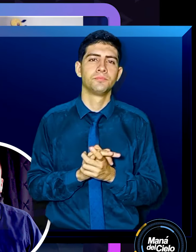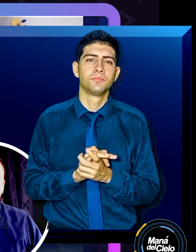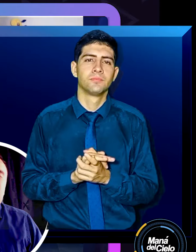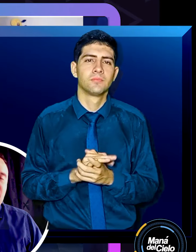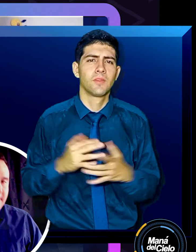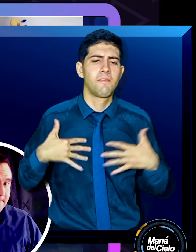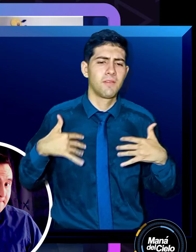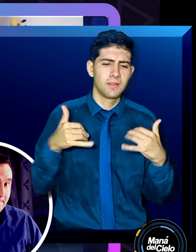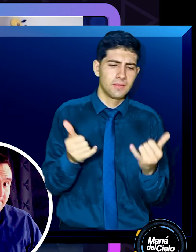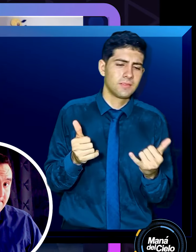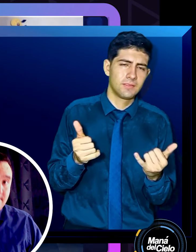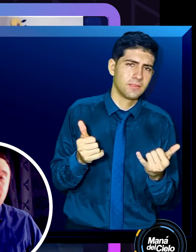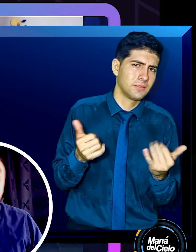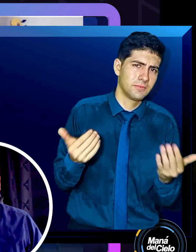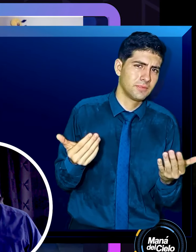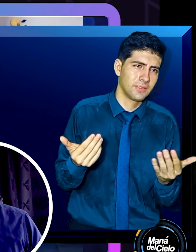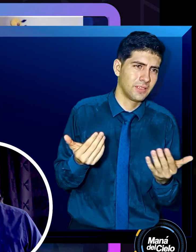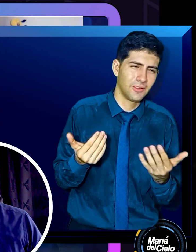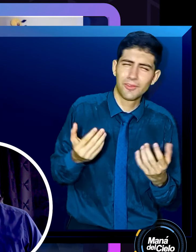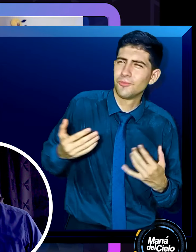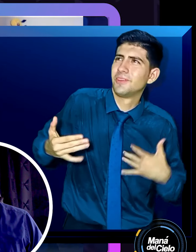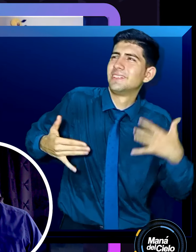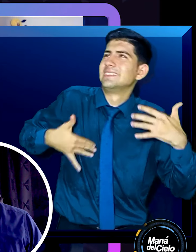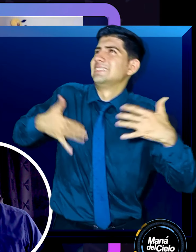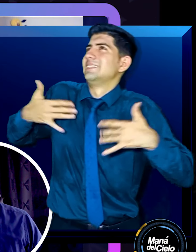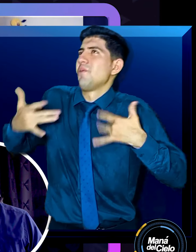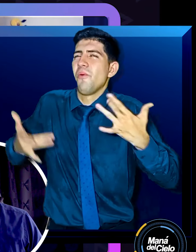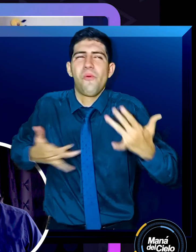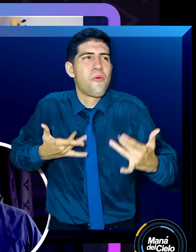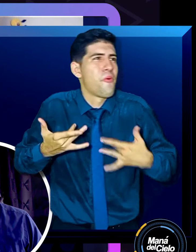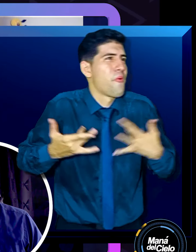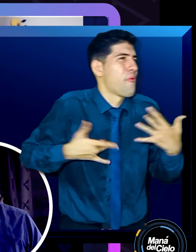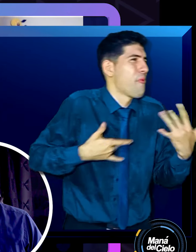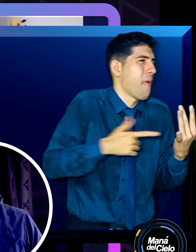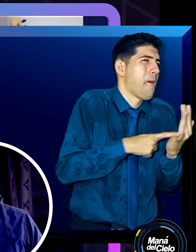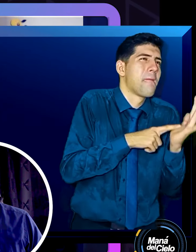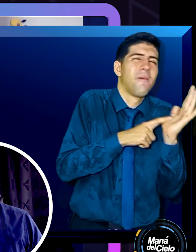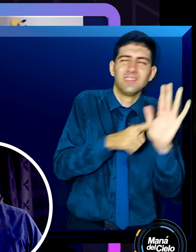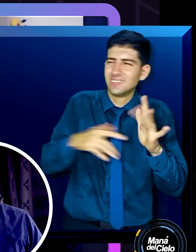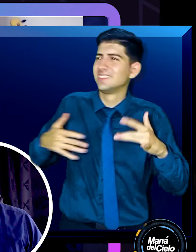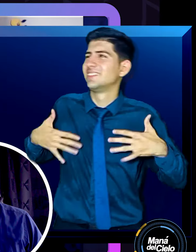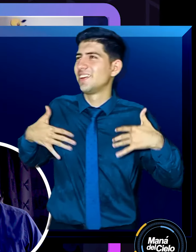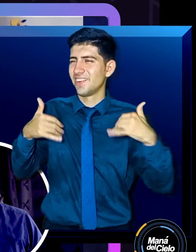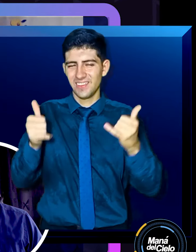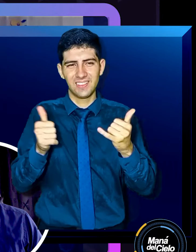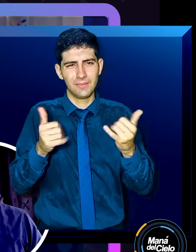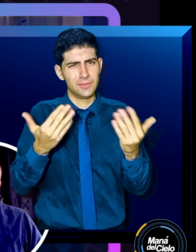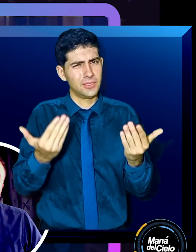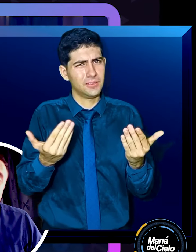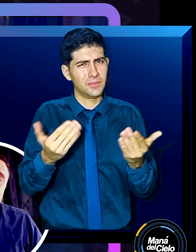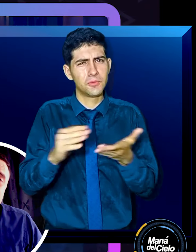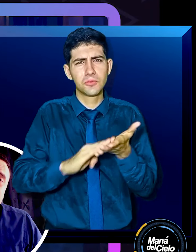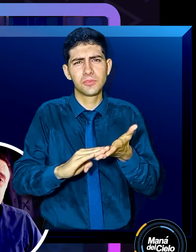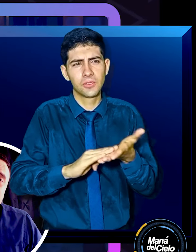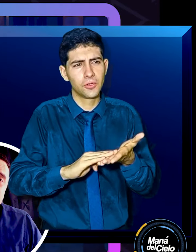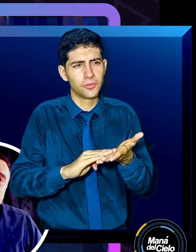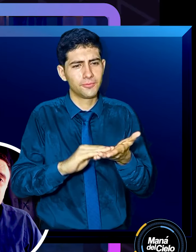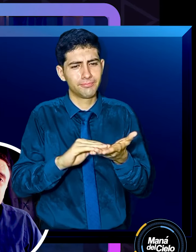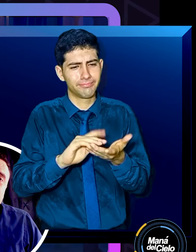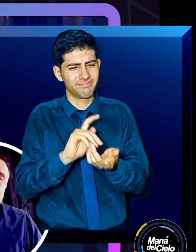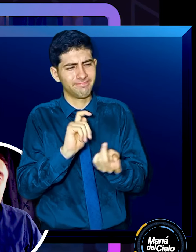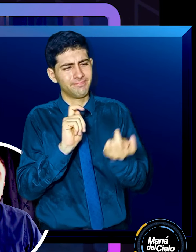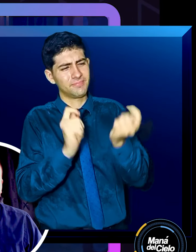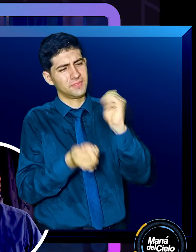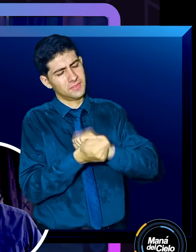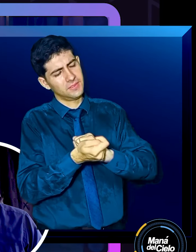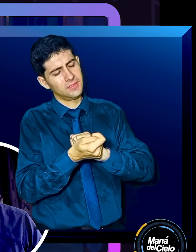puedes contener. Entonces queremos arreglar las cosas de manera al revés, poniendo primero los carros